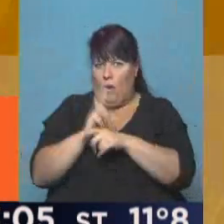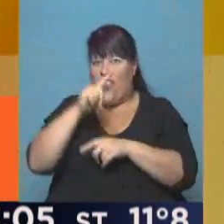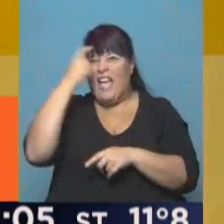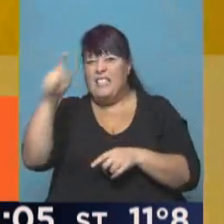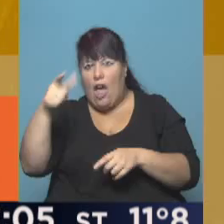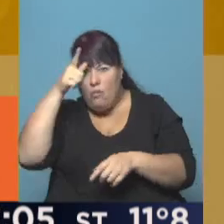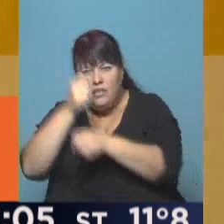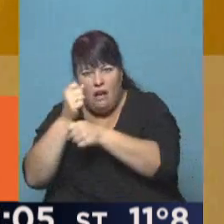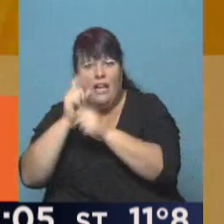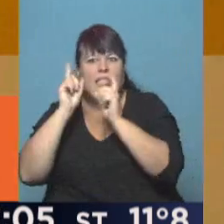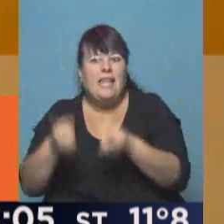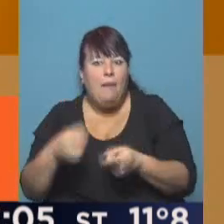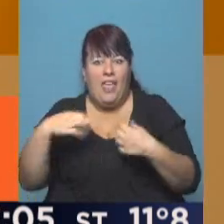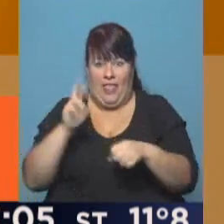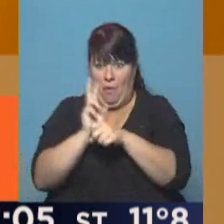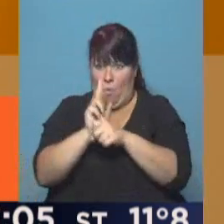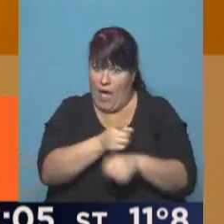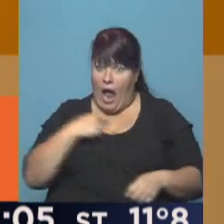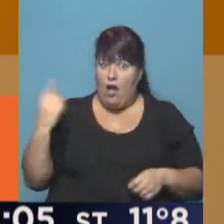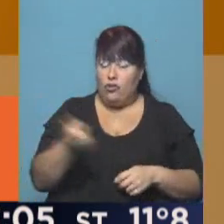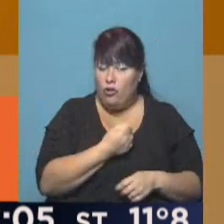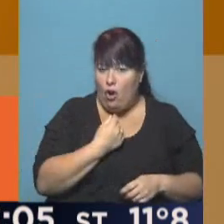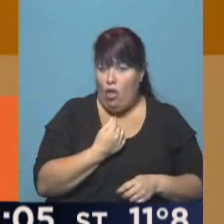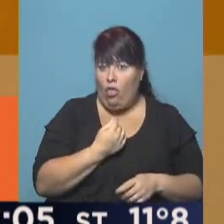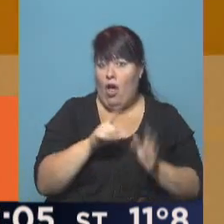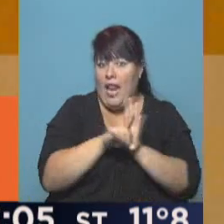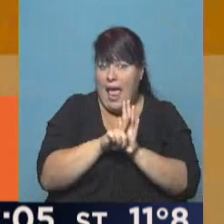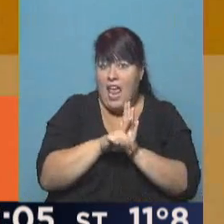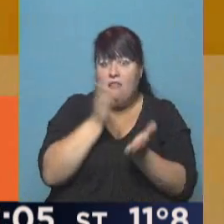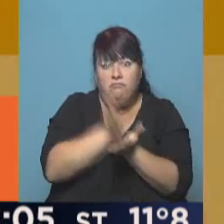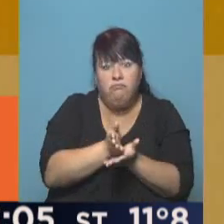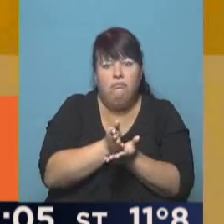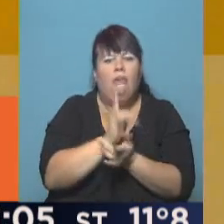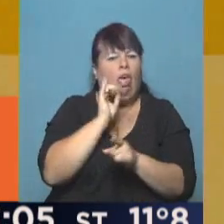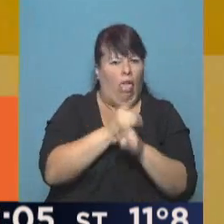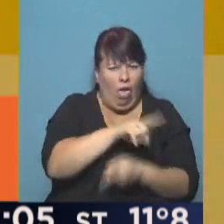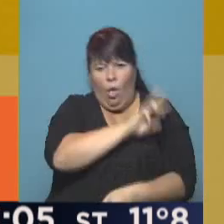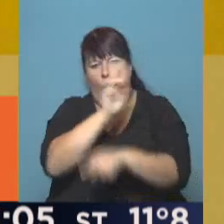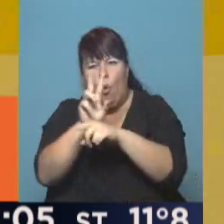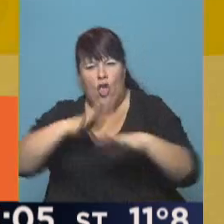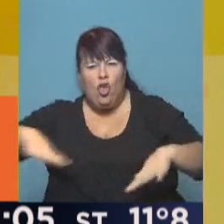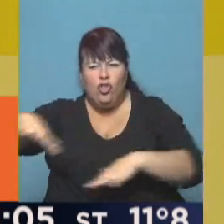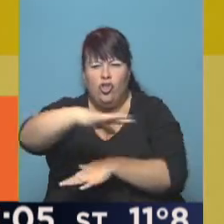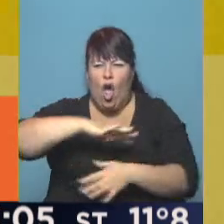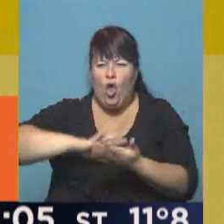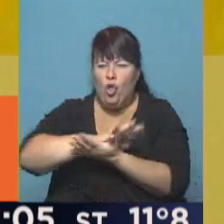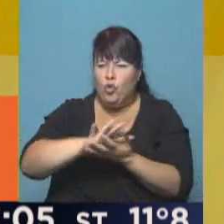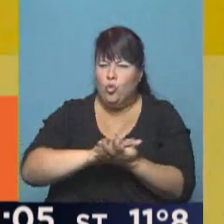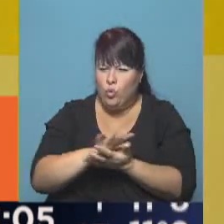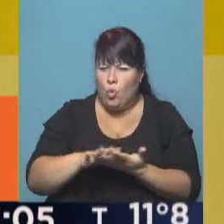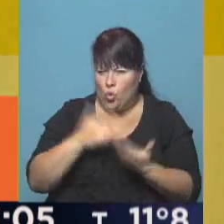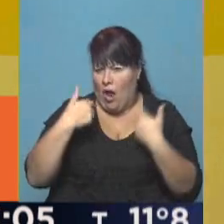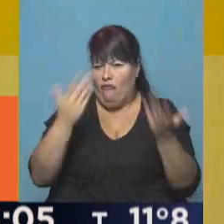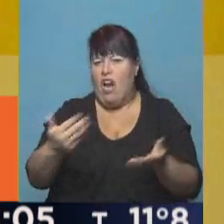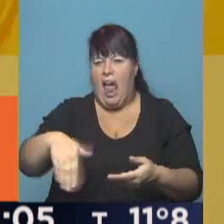y también, por supuesto, los hombres que deben bregar por la ley y el orden, custodiando todo este gran predio que estaba al